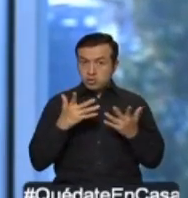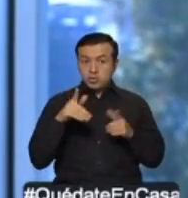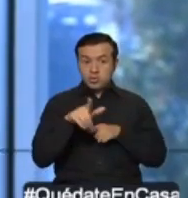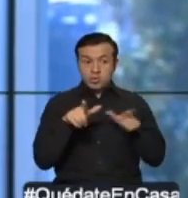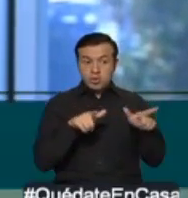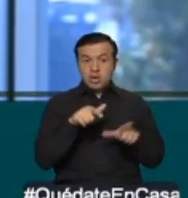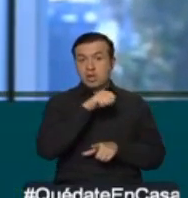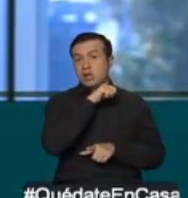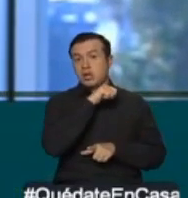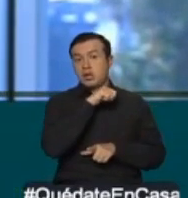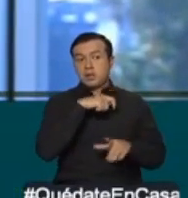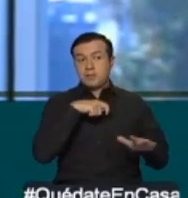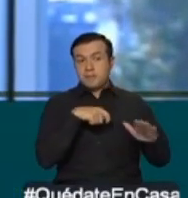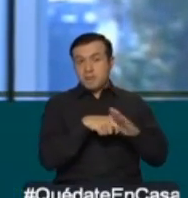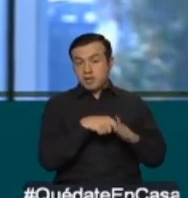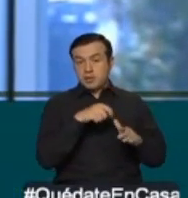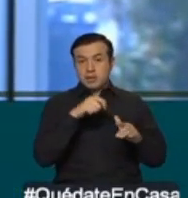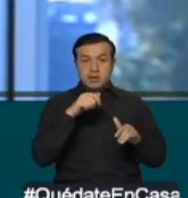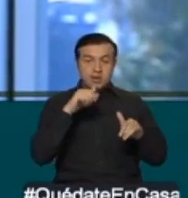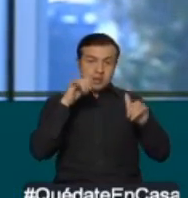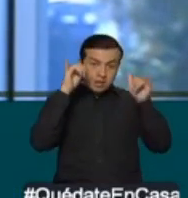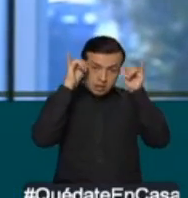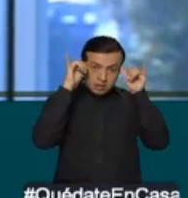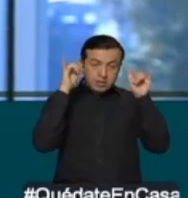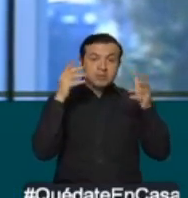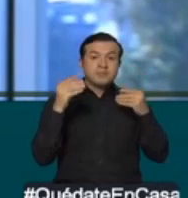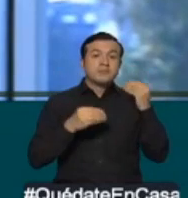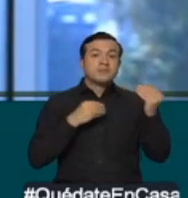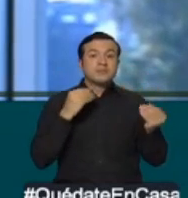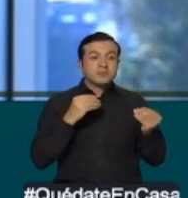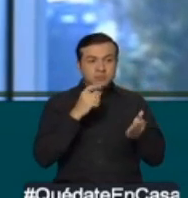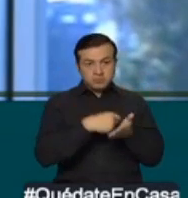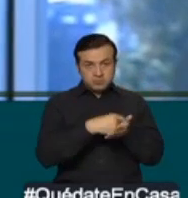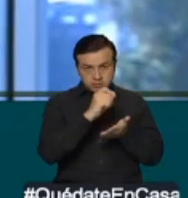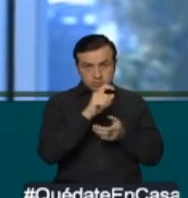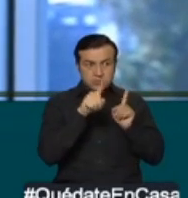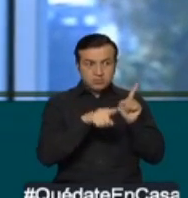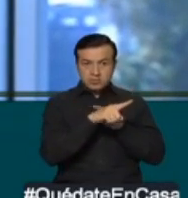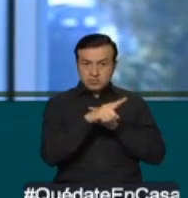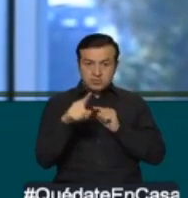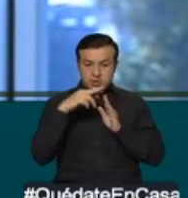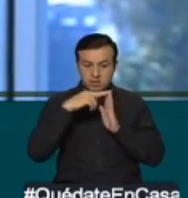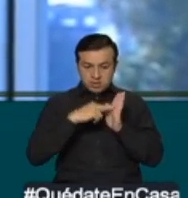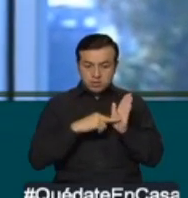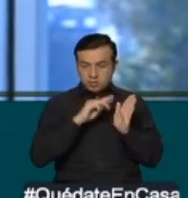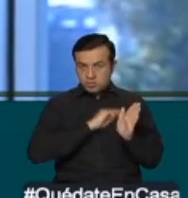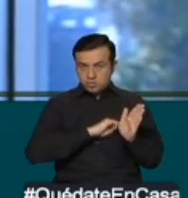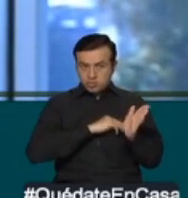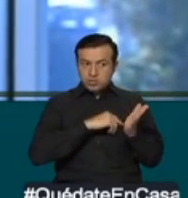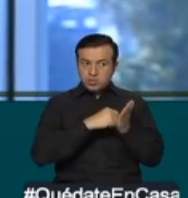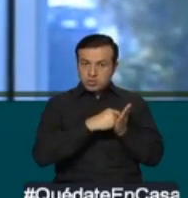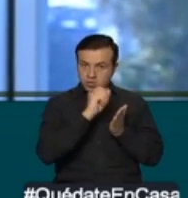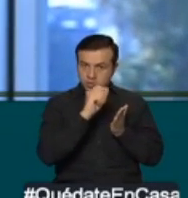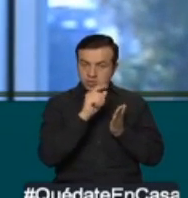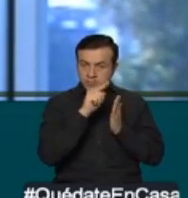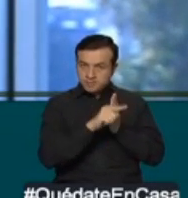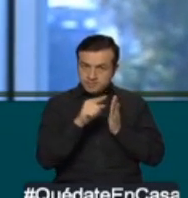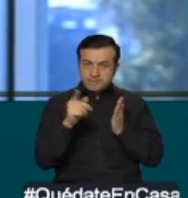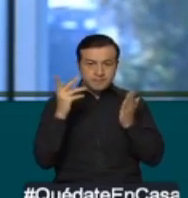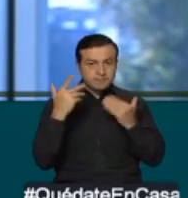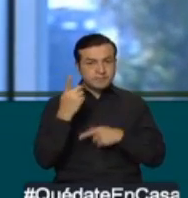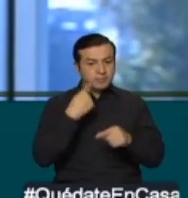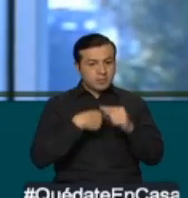sean canales legales no clandestinos de aquellos que están registrados a través de los municipios para que podamos